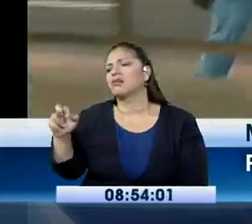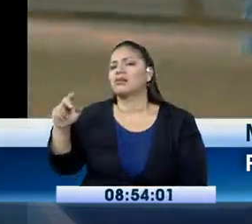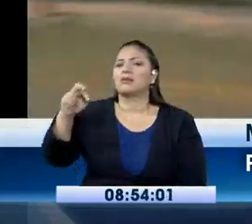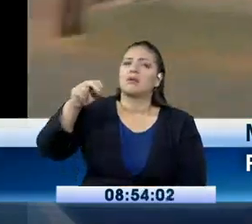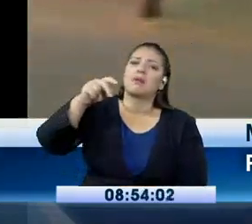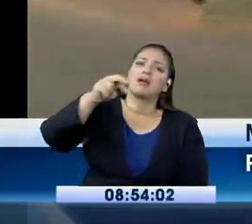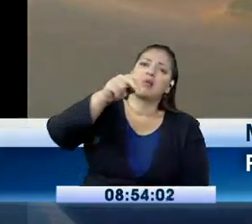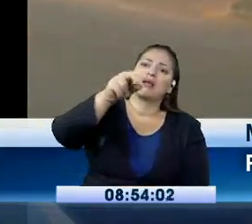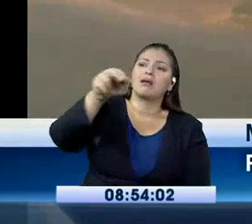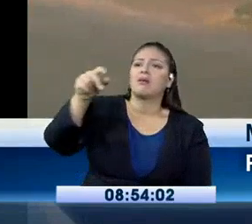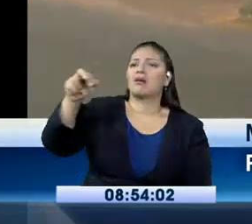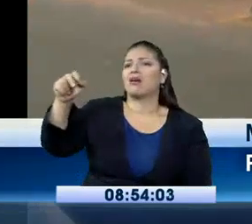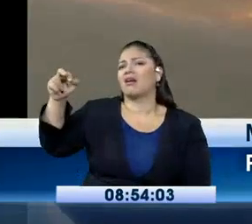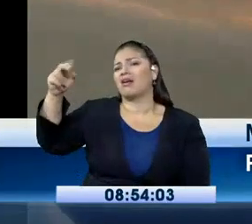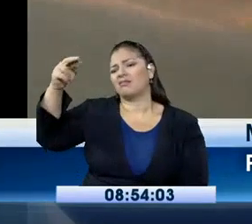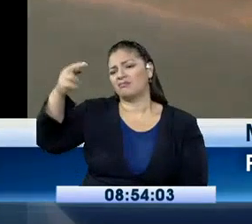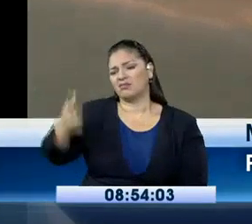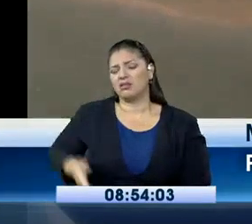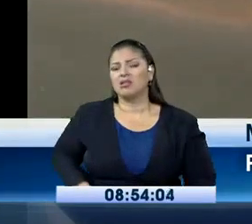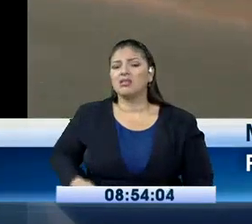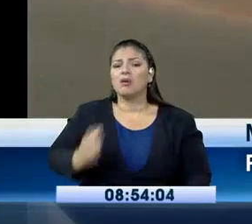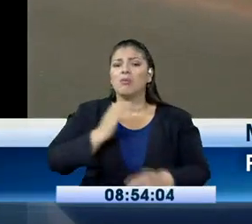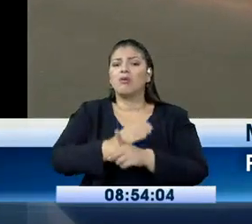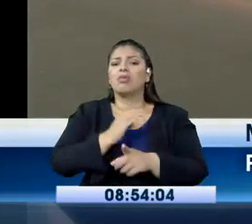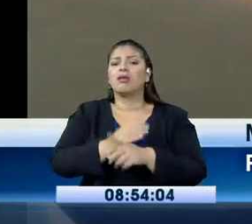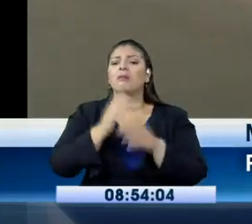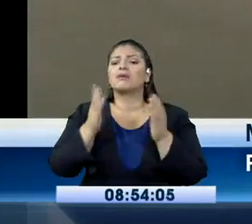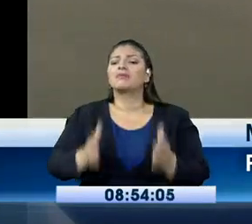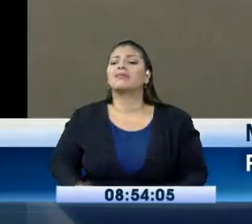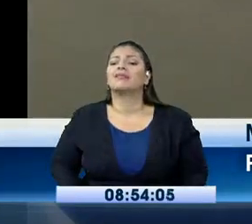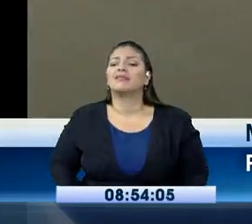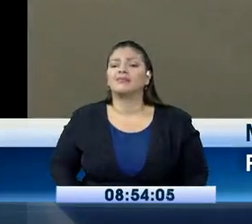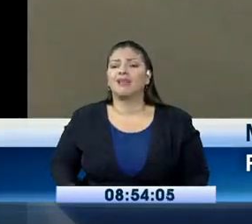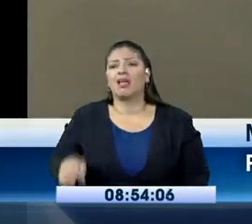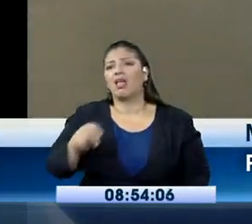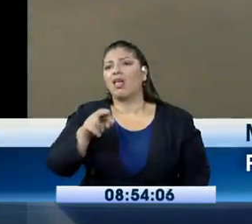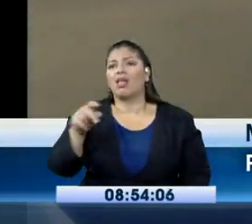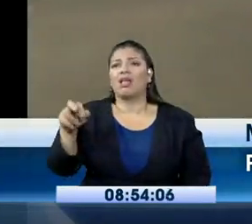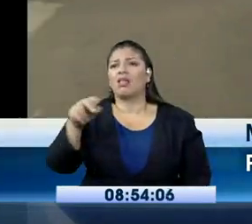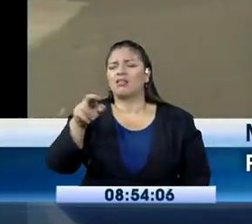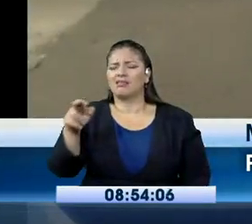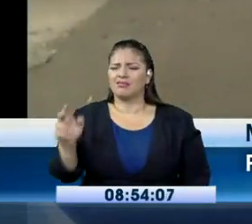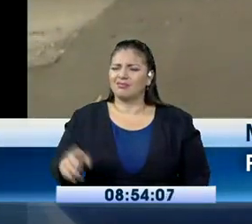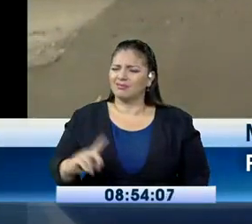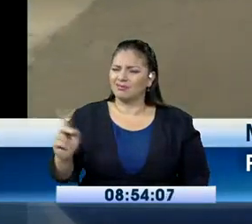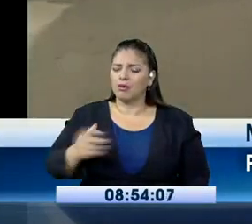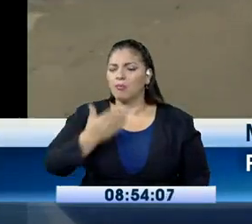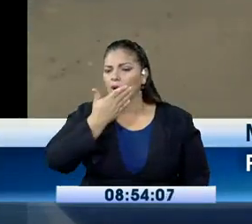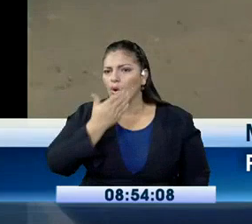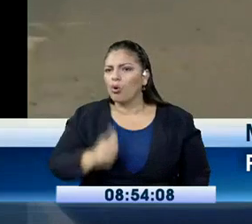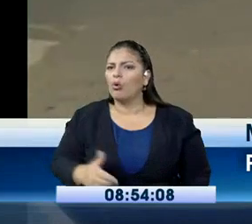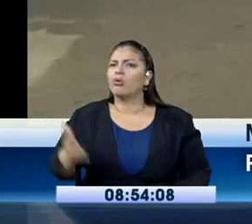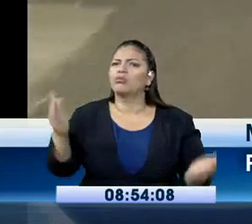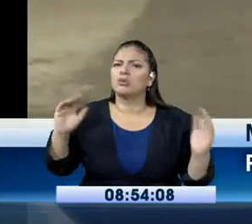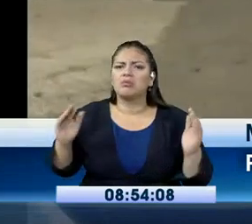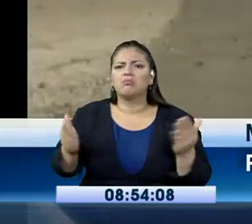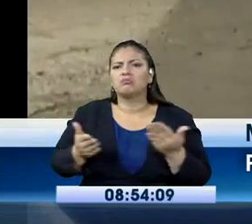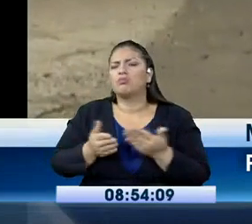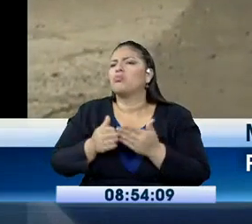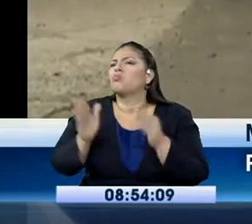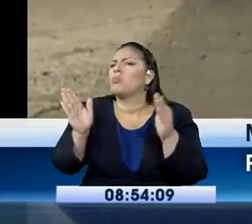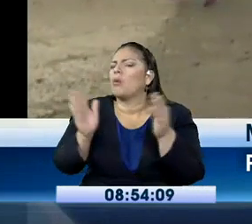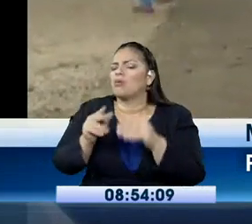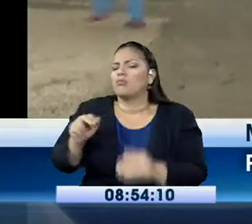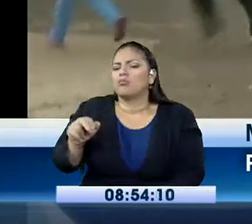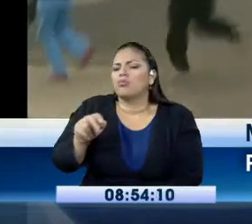por eso los abandonan. Pero si construye un paso de nivel de una ranfla de 50, 60 metros, que suba la persona y baje,